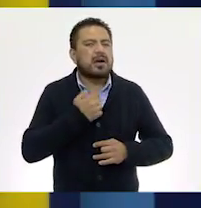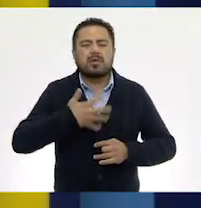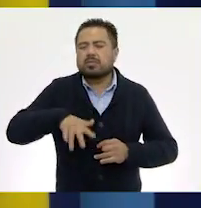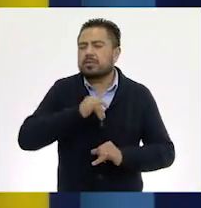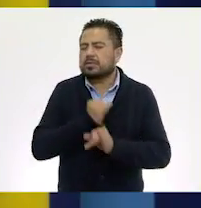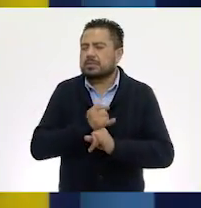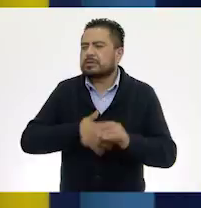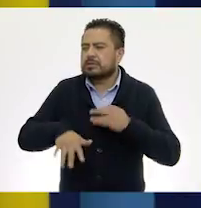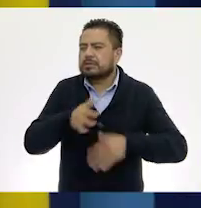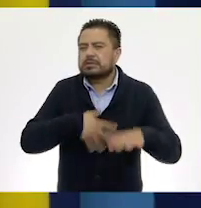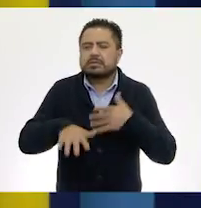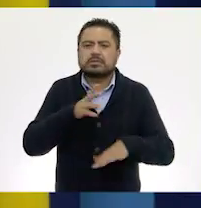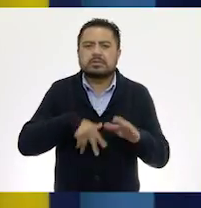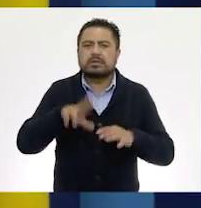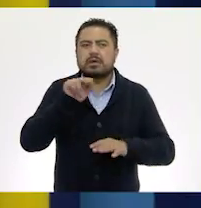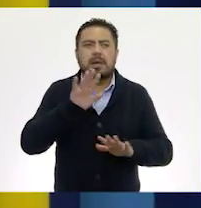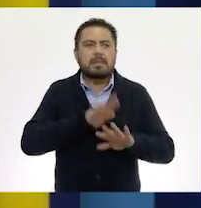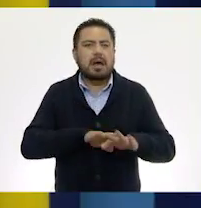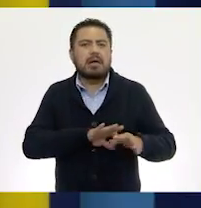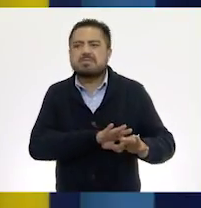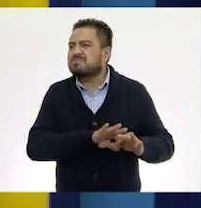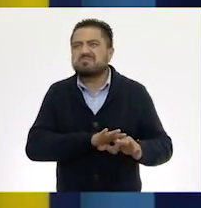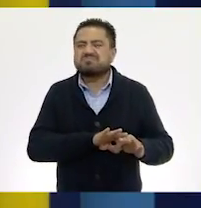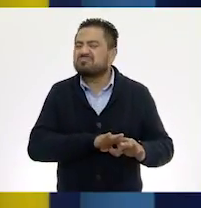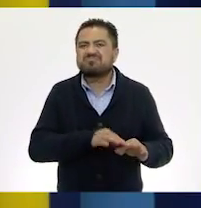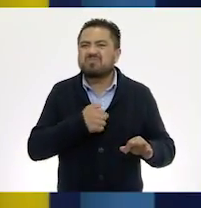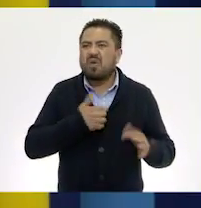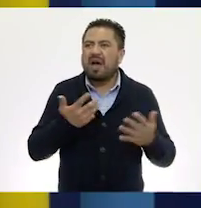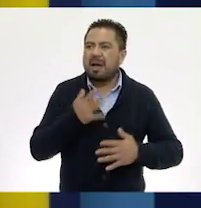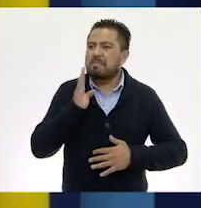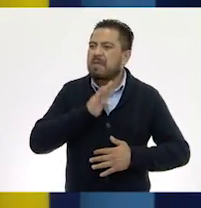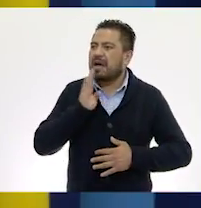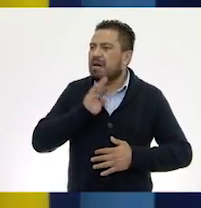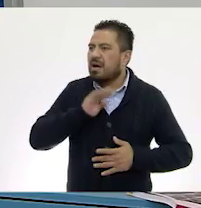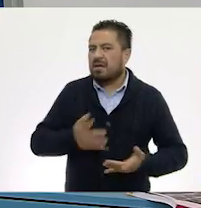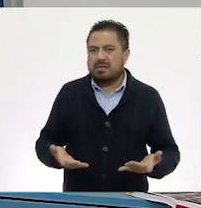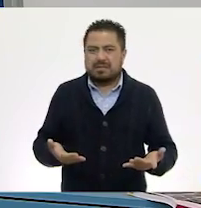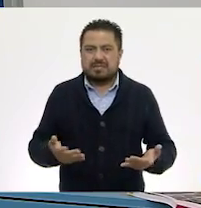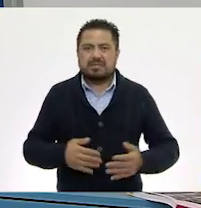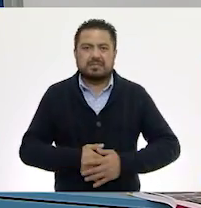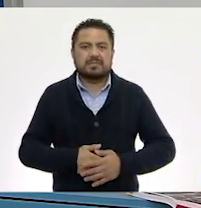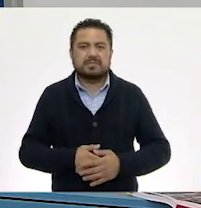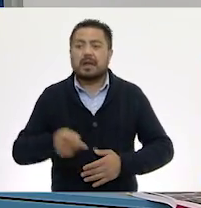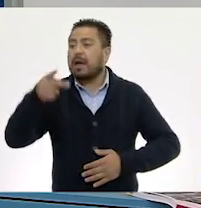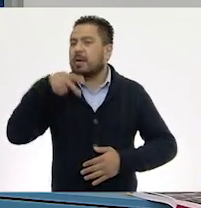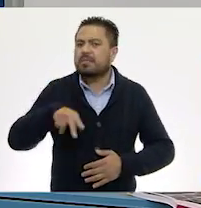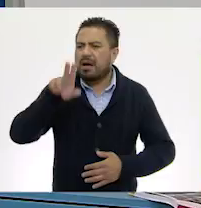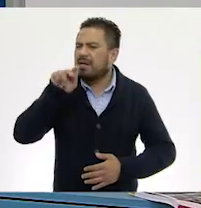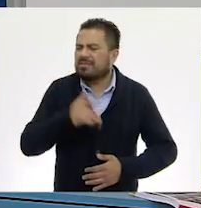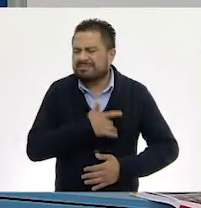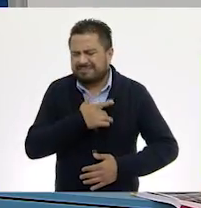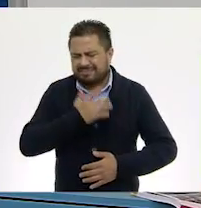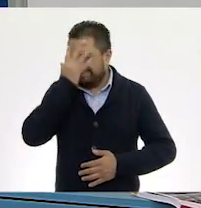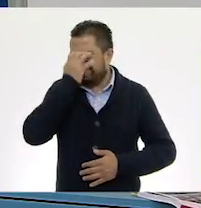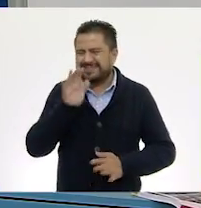en internet no han sido las más adecuadas, profesor. No. Pero no tienes que sentirte triste, Ale. Mira,